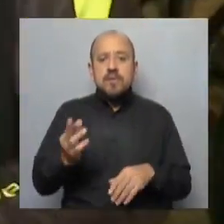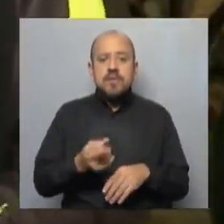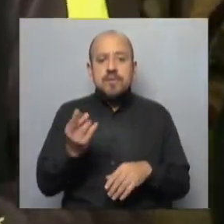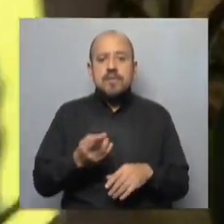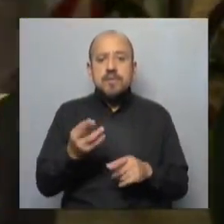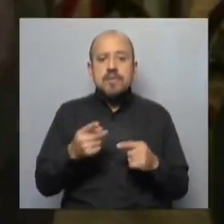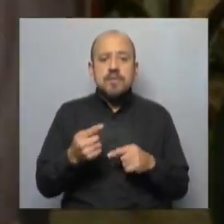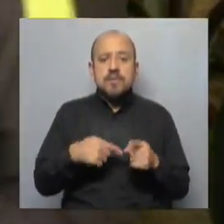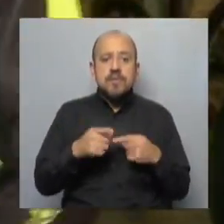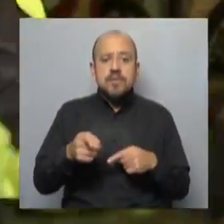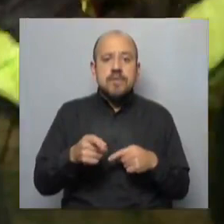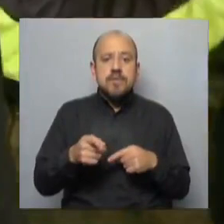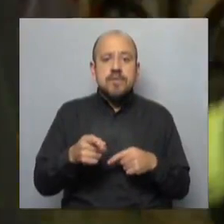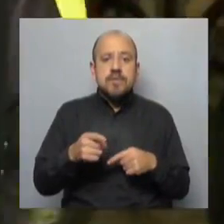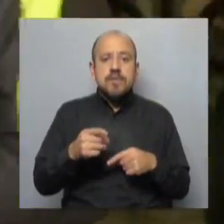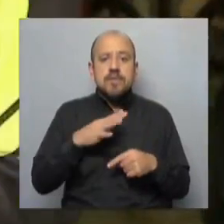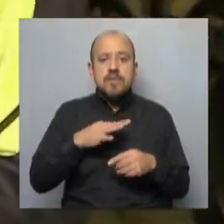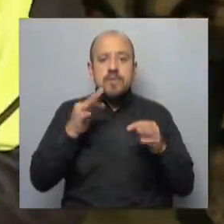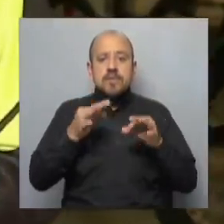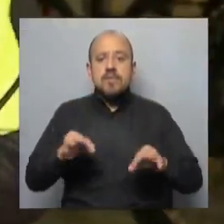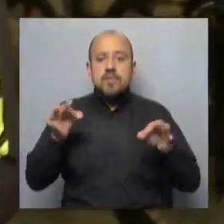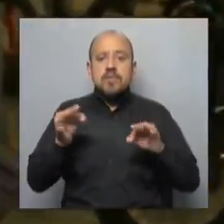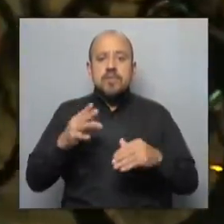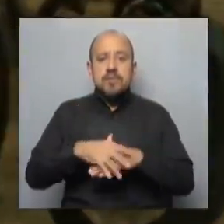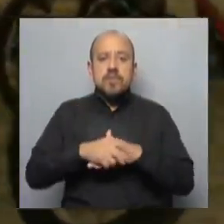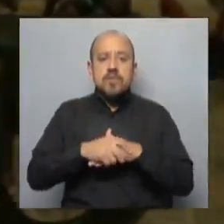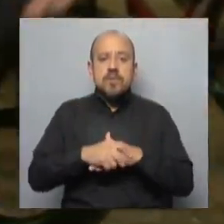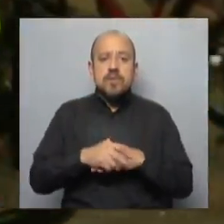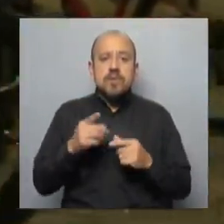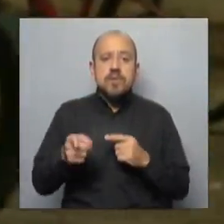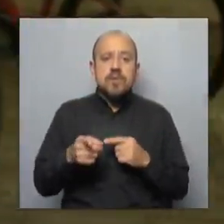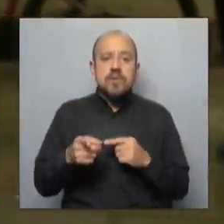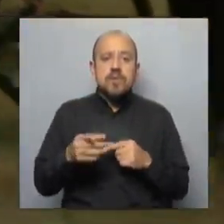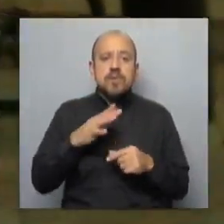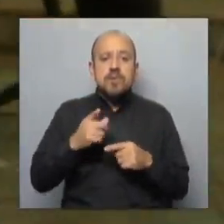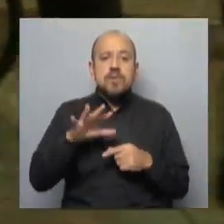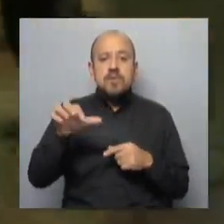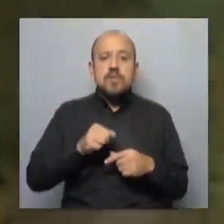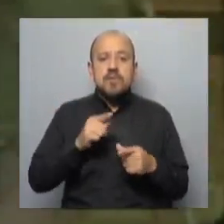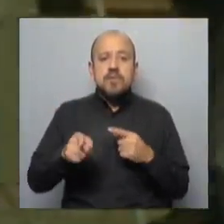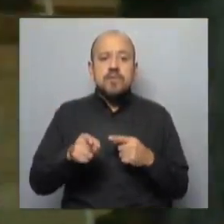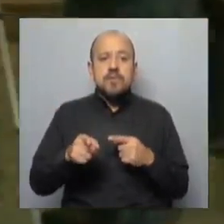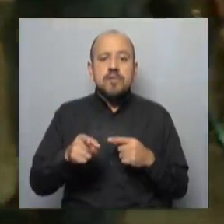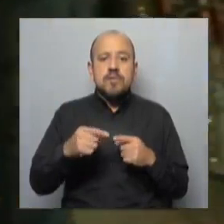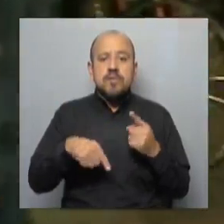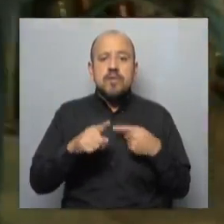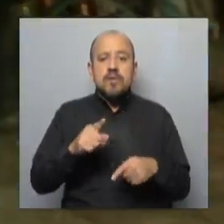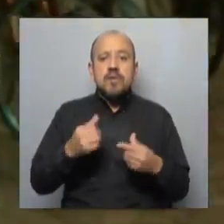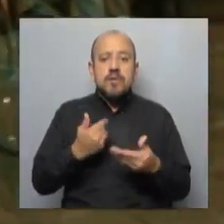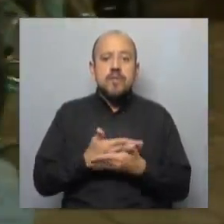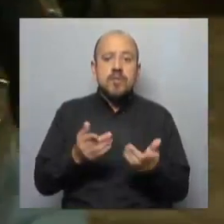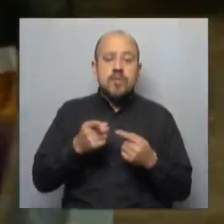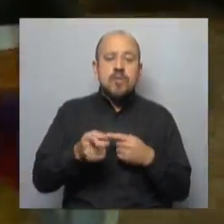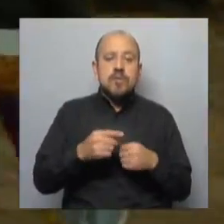con ellas mus y móvil pero también otros amigos que tienen bicis cargo que decidieron traer un medio tanque como para